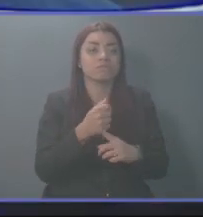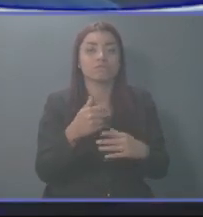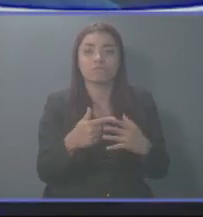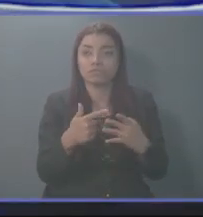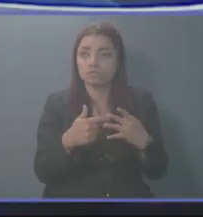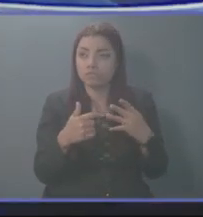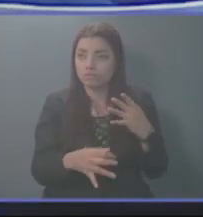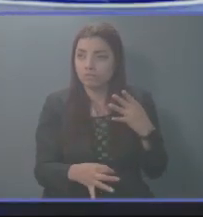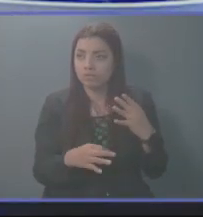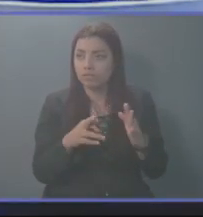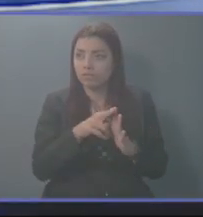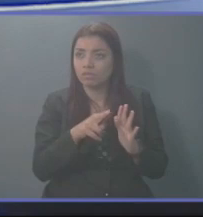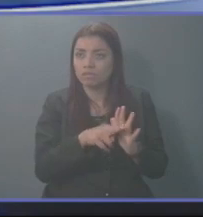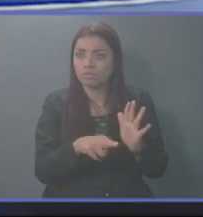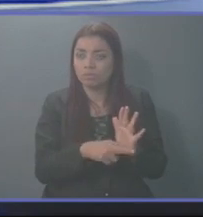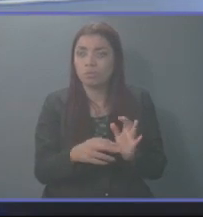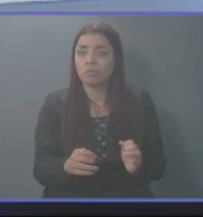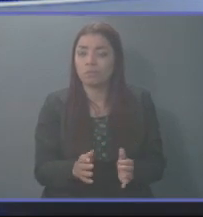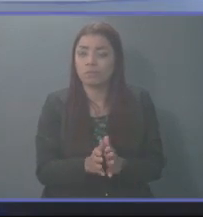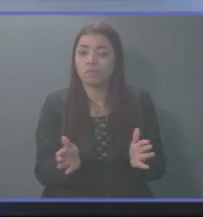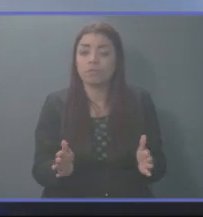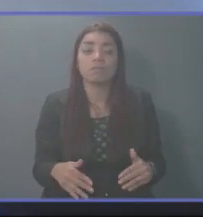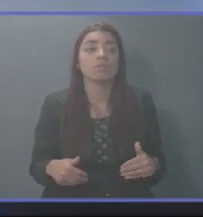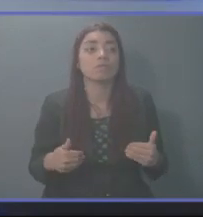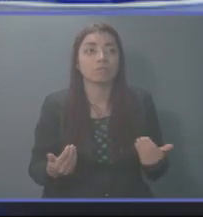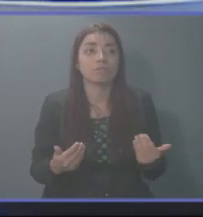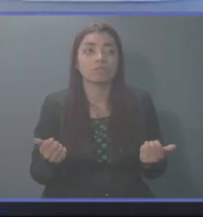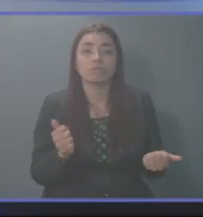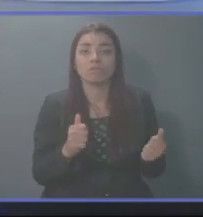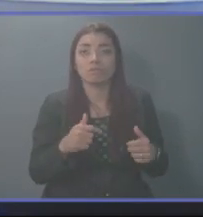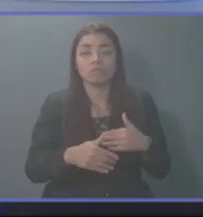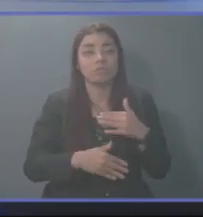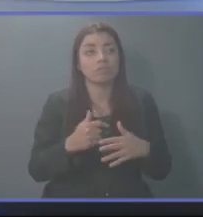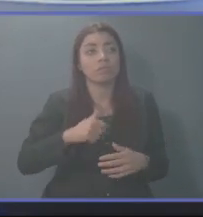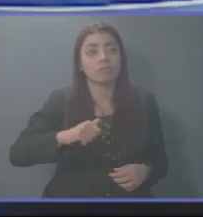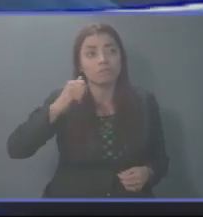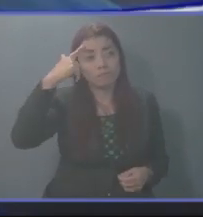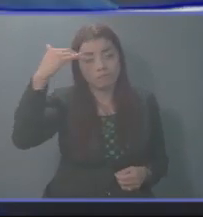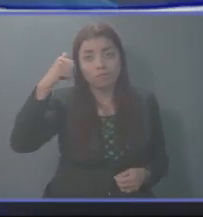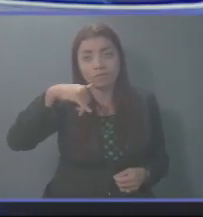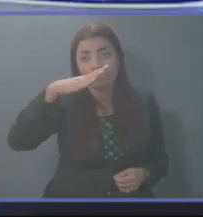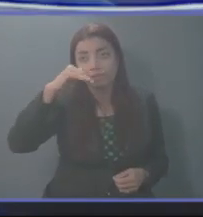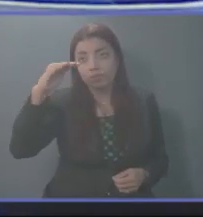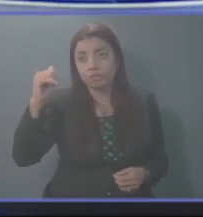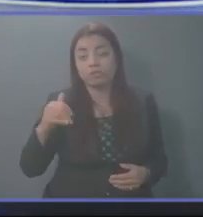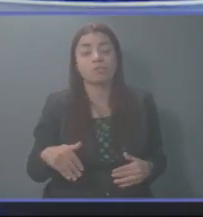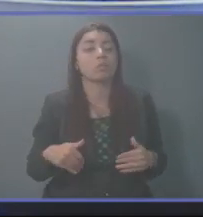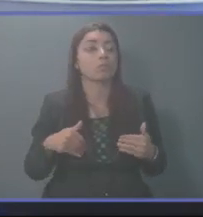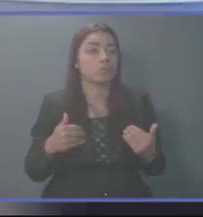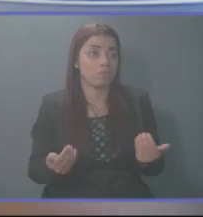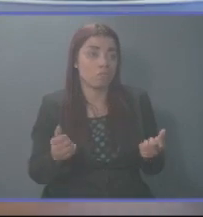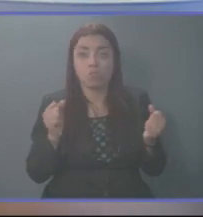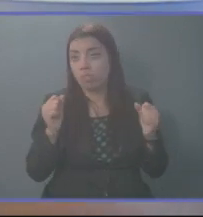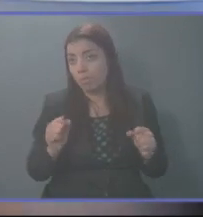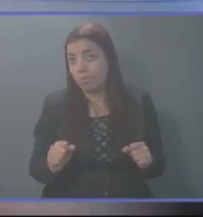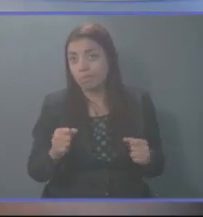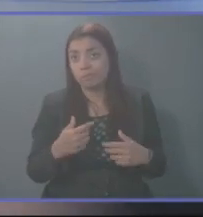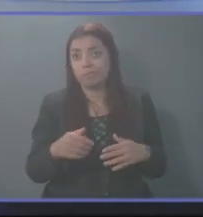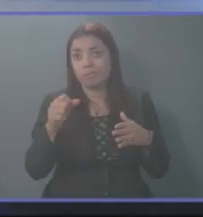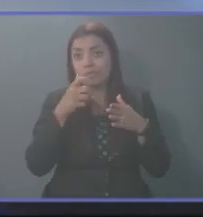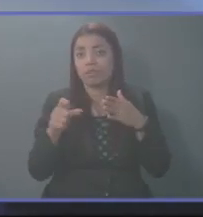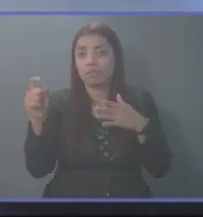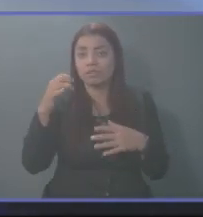los principios y normas generales hacia los cuales debe orientarse la política deportiva en el país, así como la creación de los